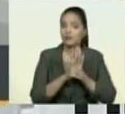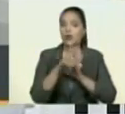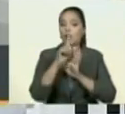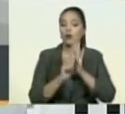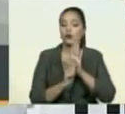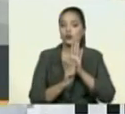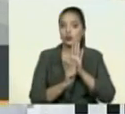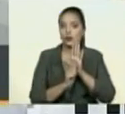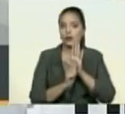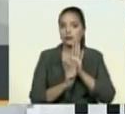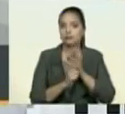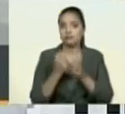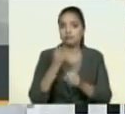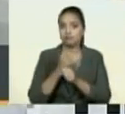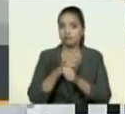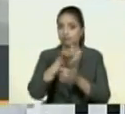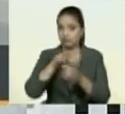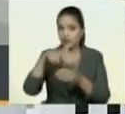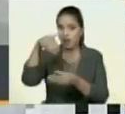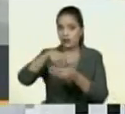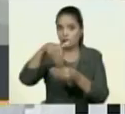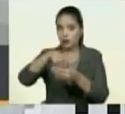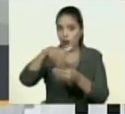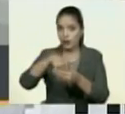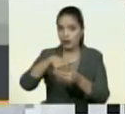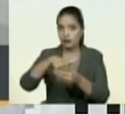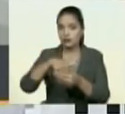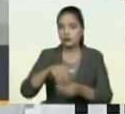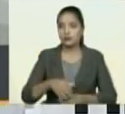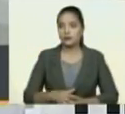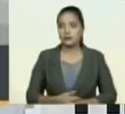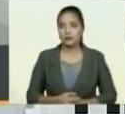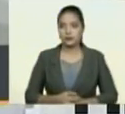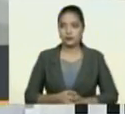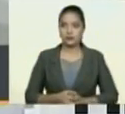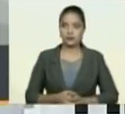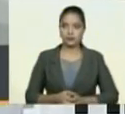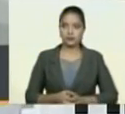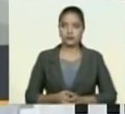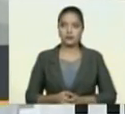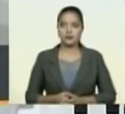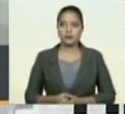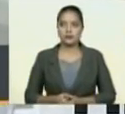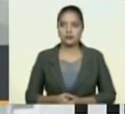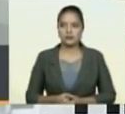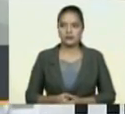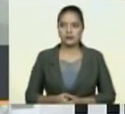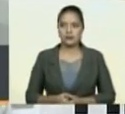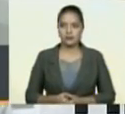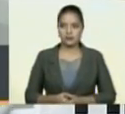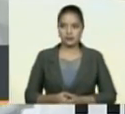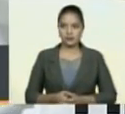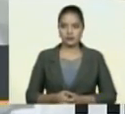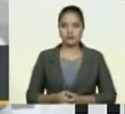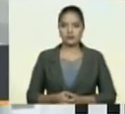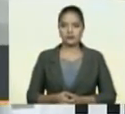actuar en la función electoral asignada por el Poder Electoral, en este caso, como miembros de mesa.